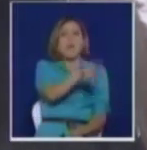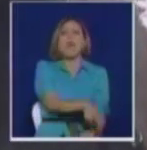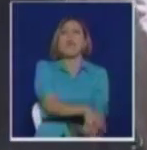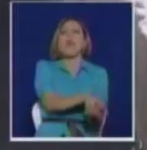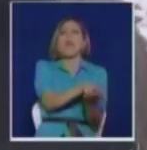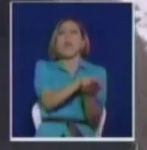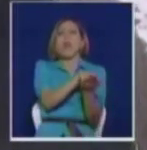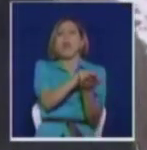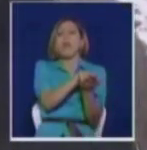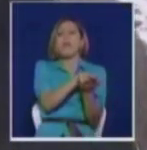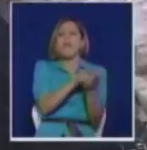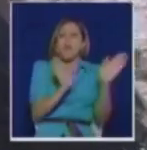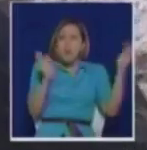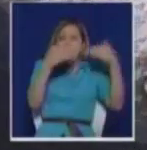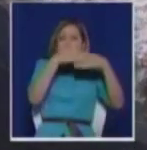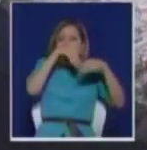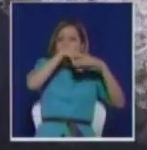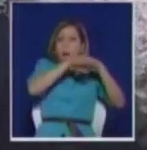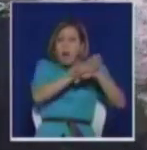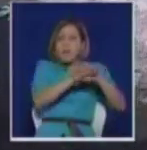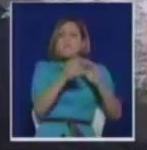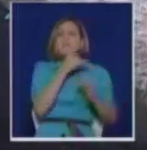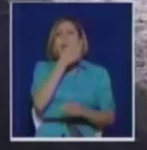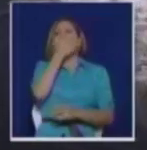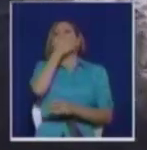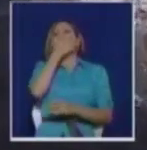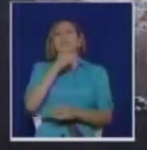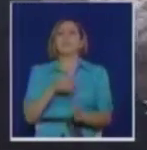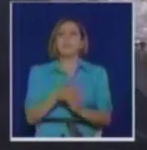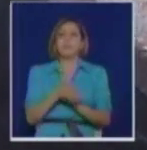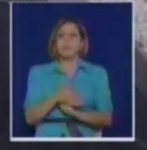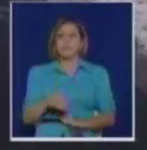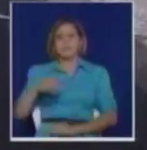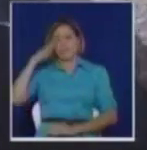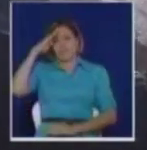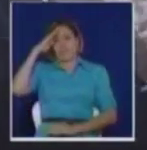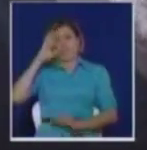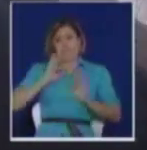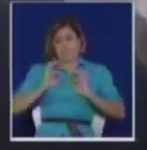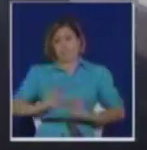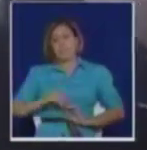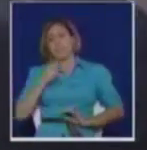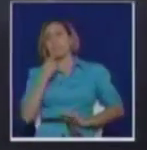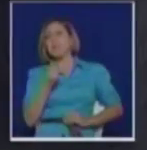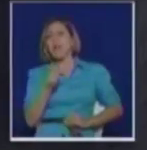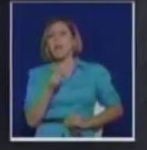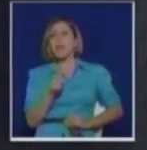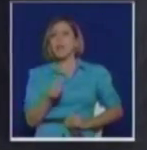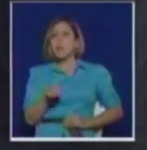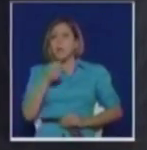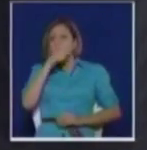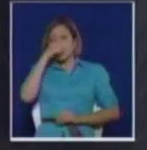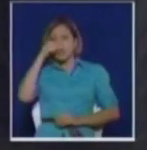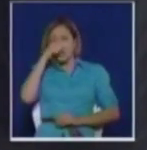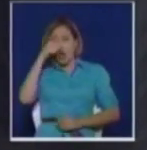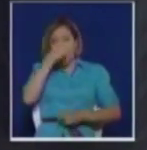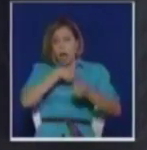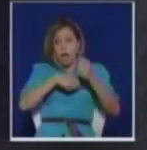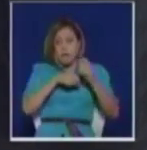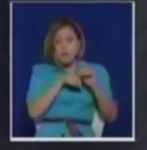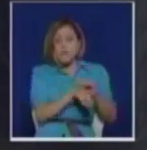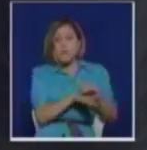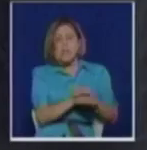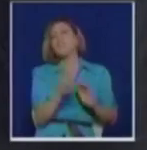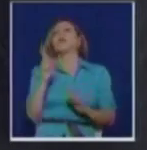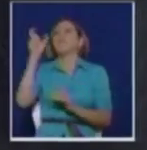aproximadamente 3 metros de largo por 1,5 de ancho. Según el ejército, estos escondites no solo sirven para ocultar cargamentos de drogas, sino para albergar